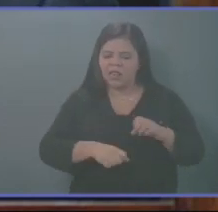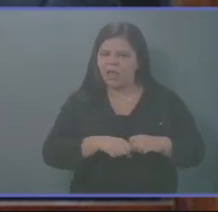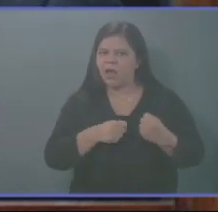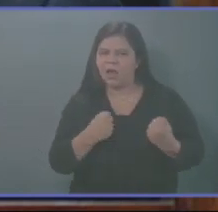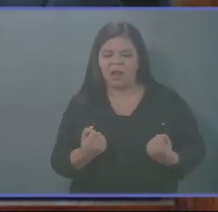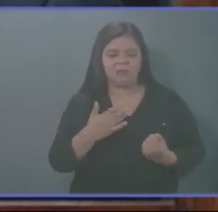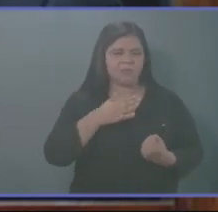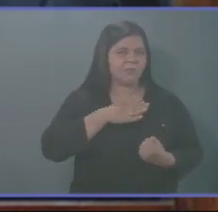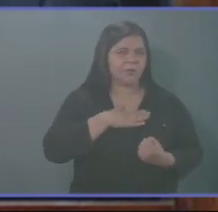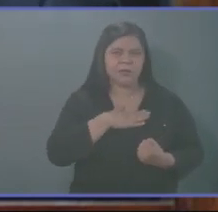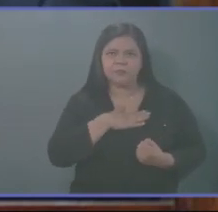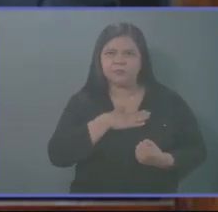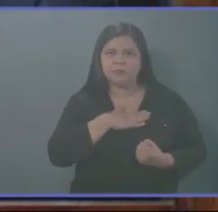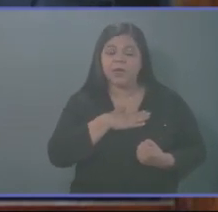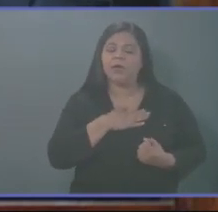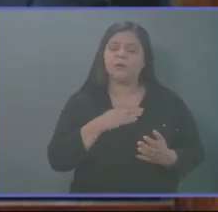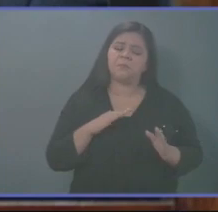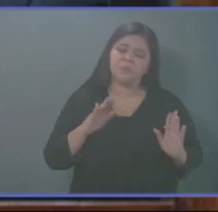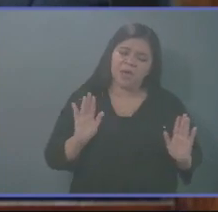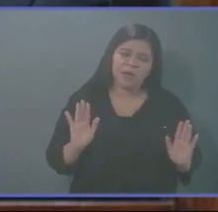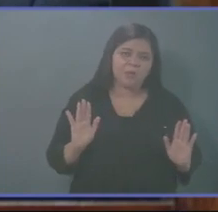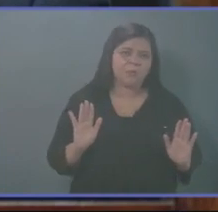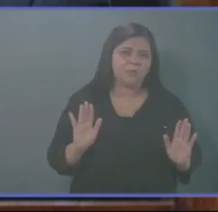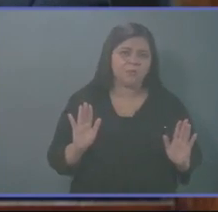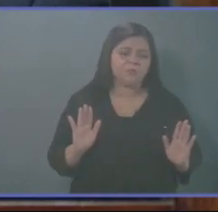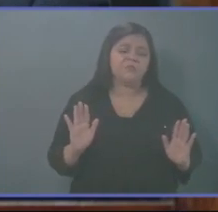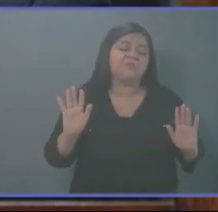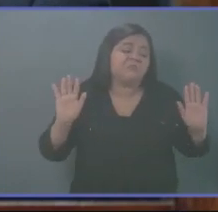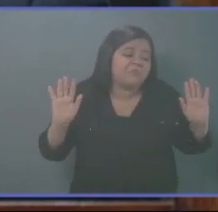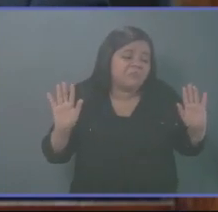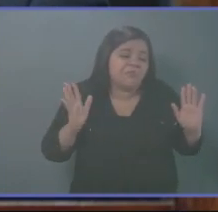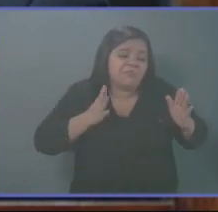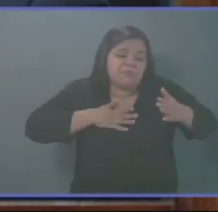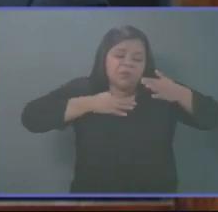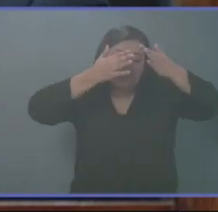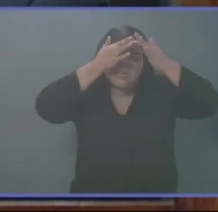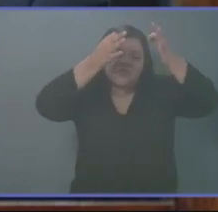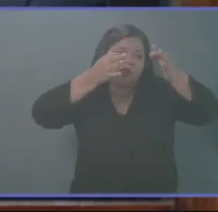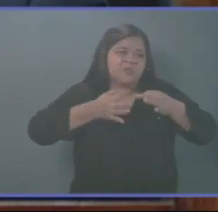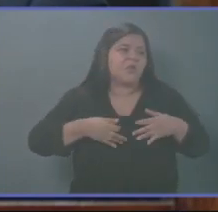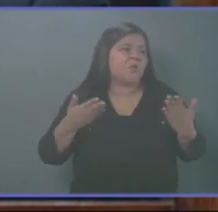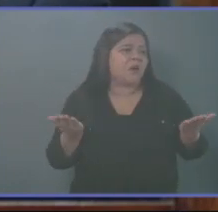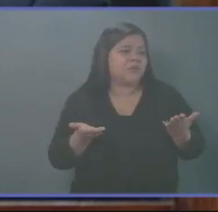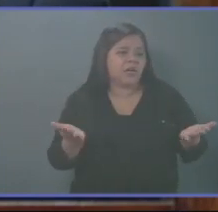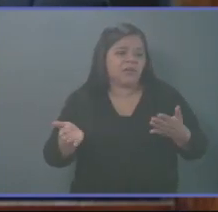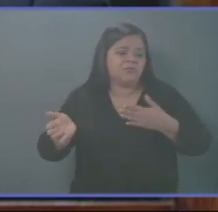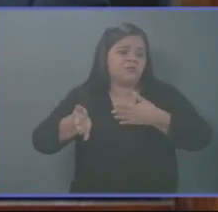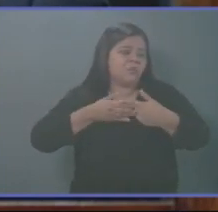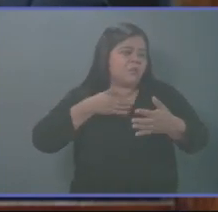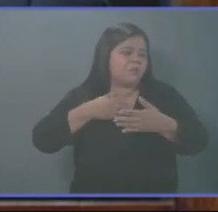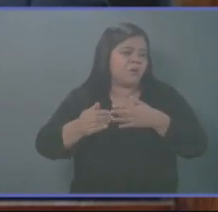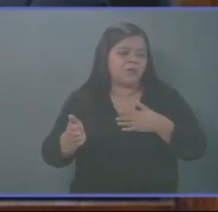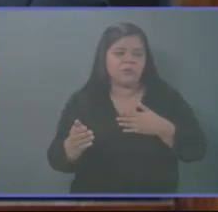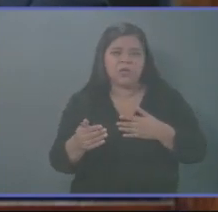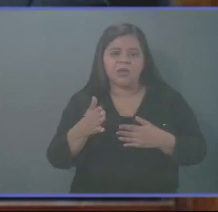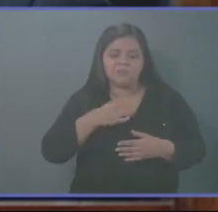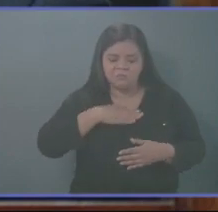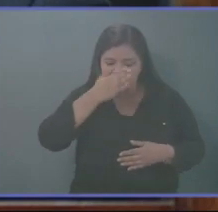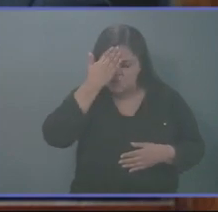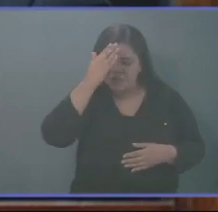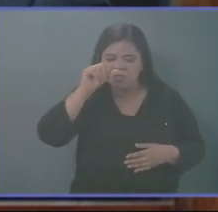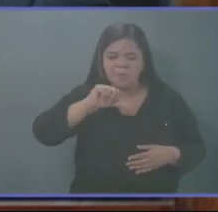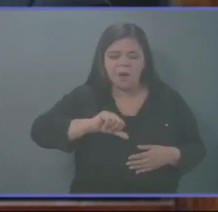conducta, tiene la voluntad plena de hacerlo, es decir, no se detiene ante